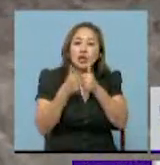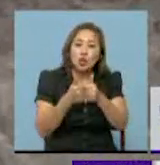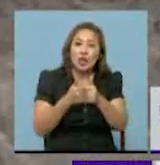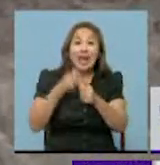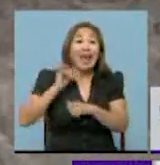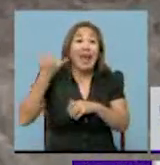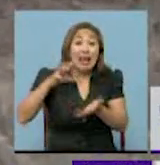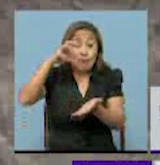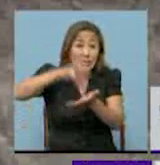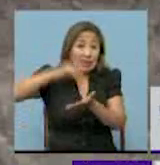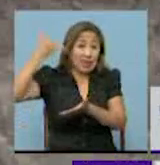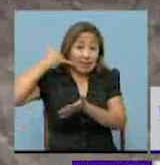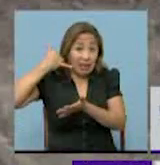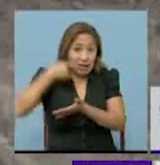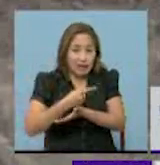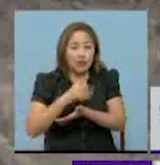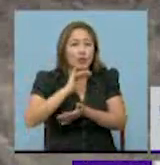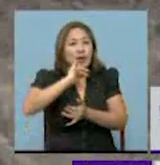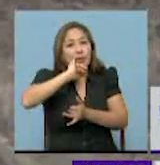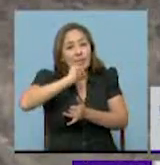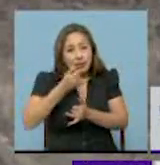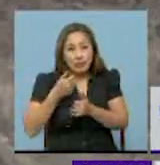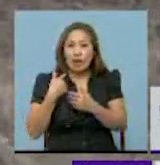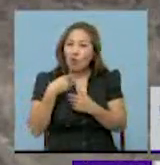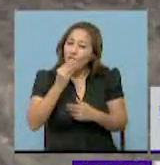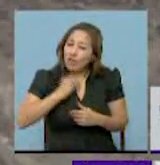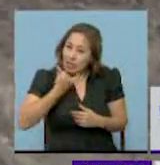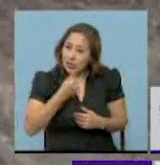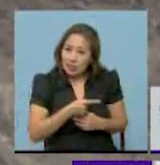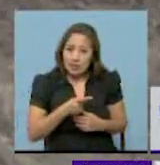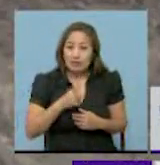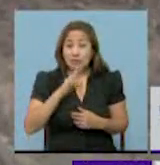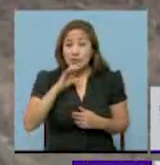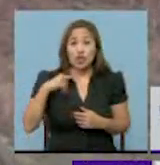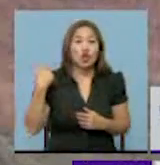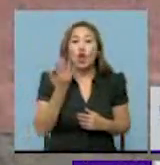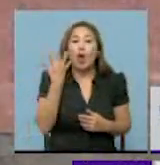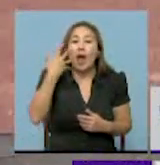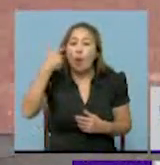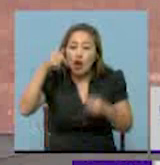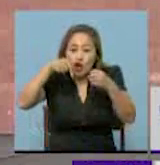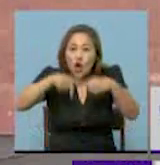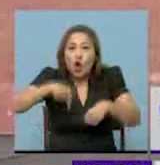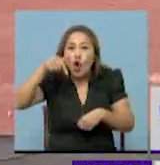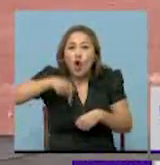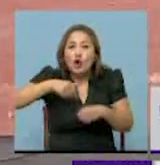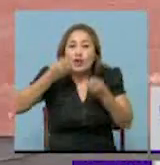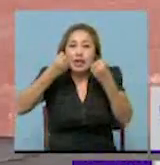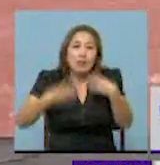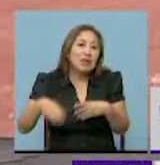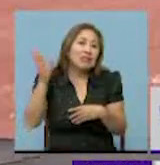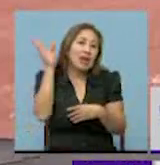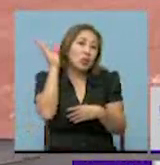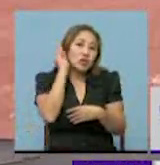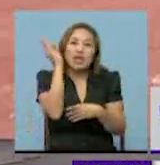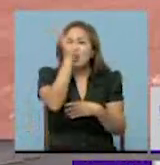por haber creído, y la verdad que todos nuestros abuelos que hoy empiezan a tener problemas de